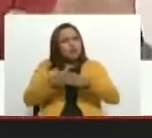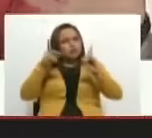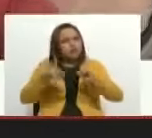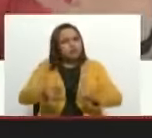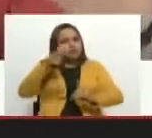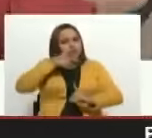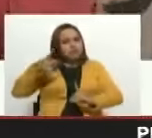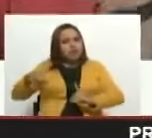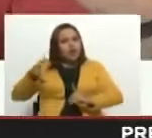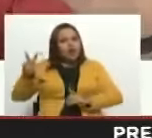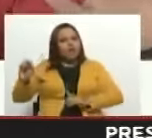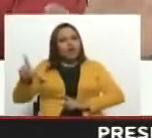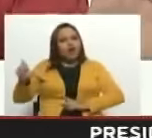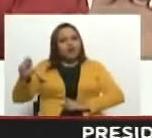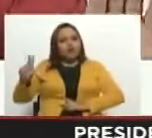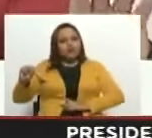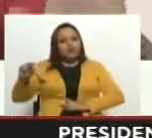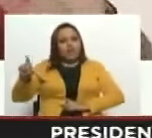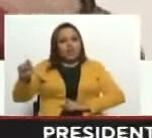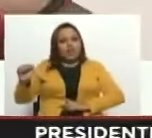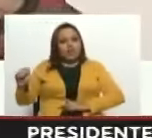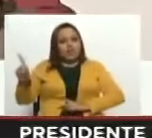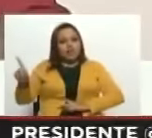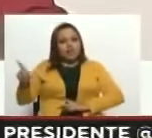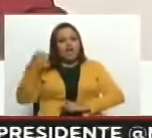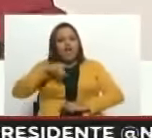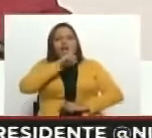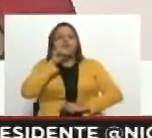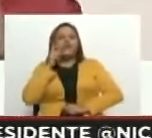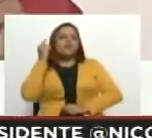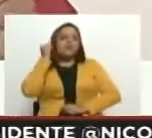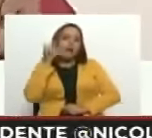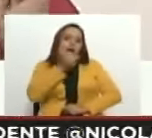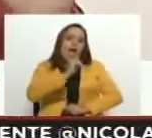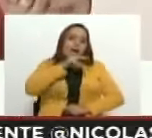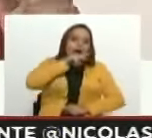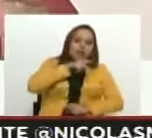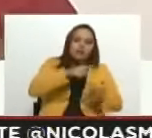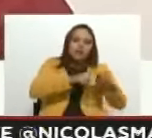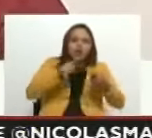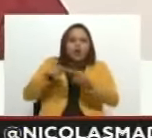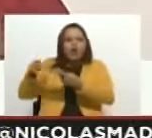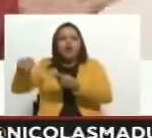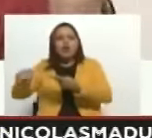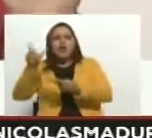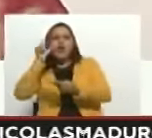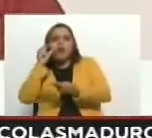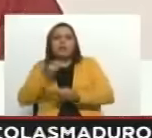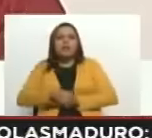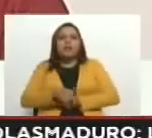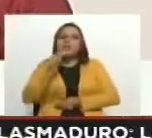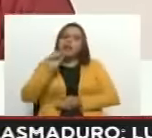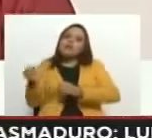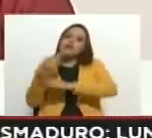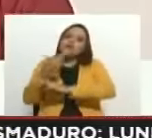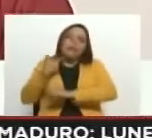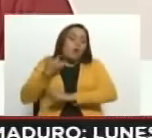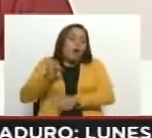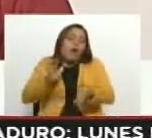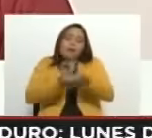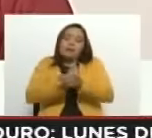Tengo todos los nombres de la persona, de la señora que habla, de este señor. ¿Quién me lo envió? Yo tengo amigos en muchos sitios,